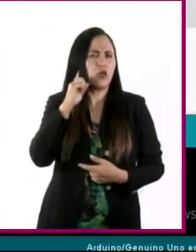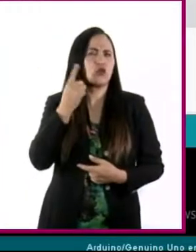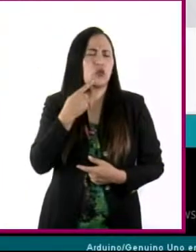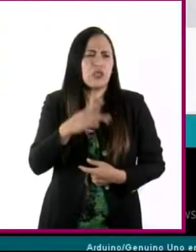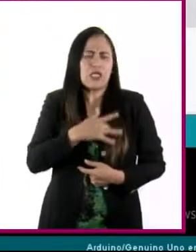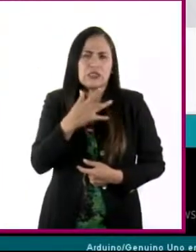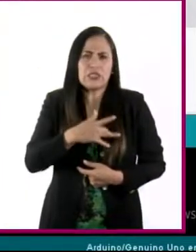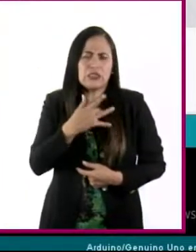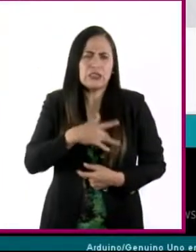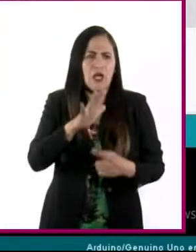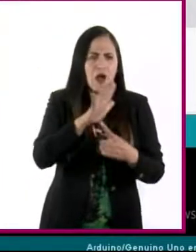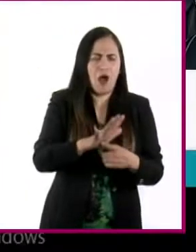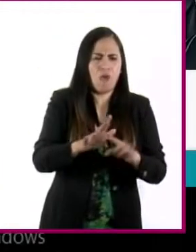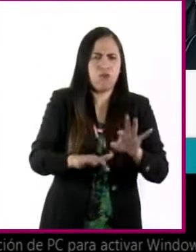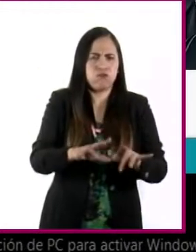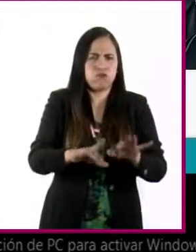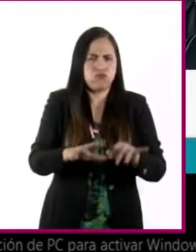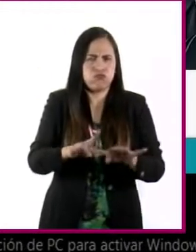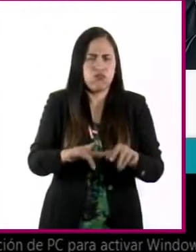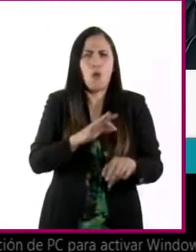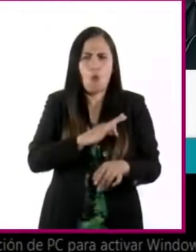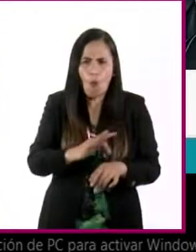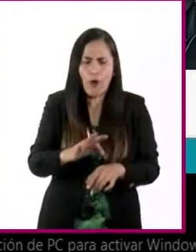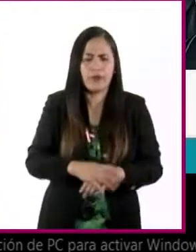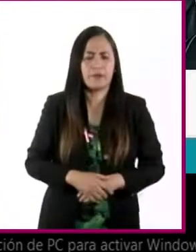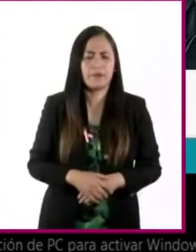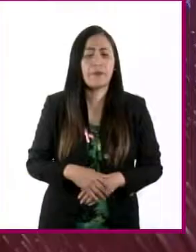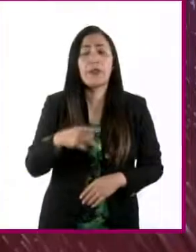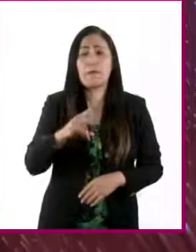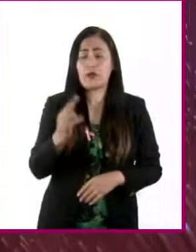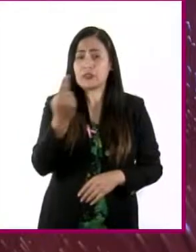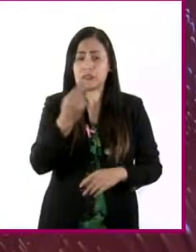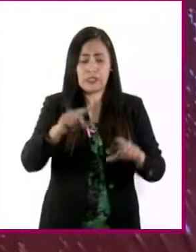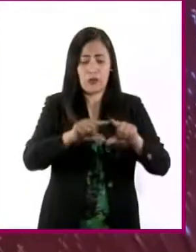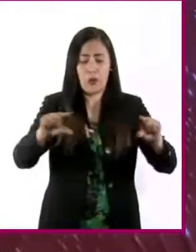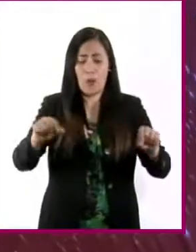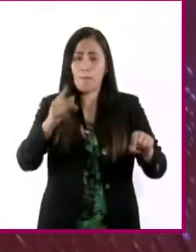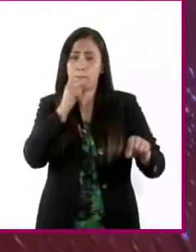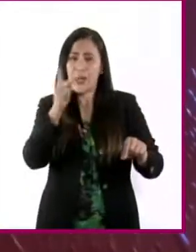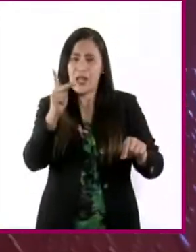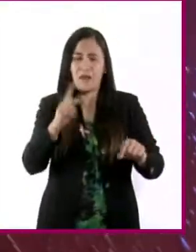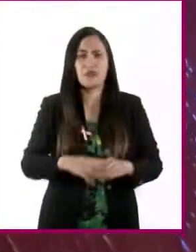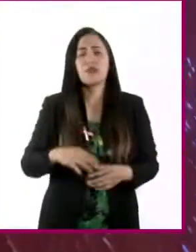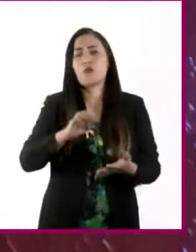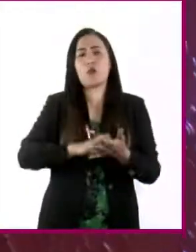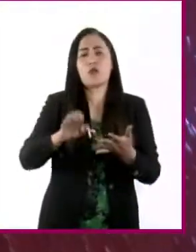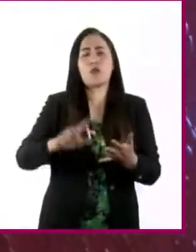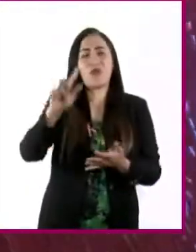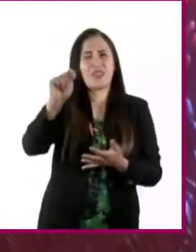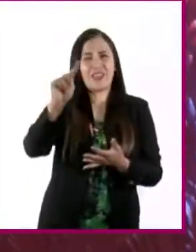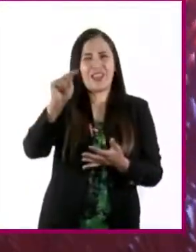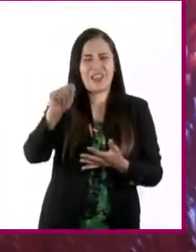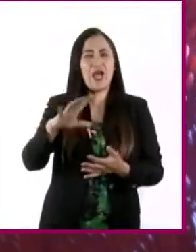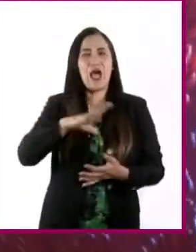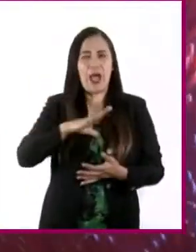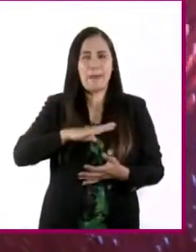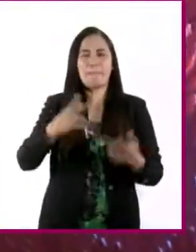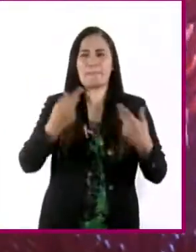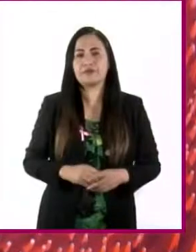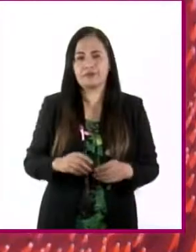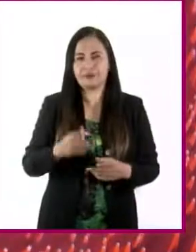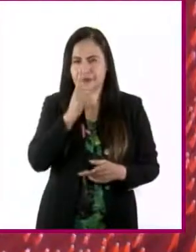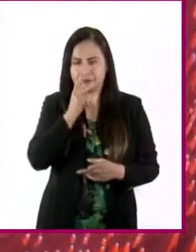contraste de colores. Cuando las personas padecen ceguera total, pueden interactuar digitalmente a través de su computadora o algún otro dispositivo mediante software o